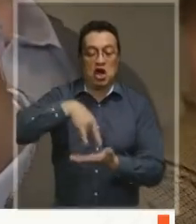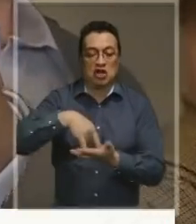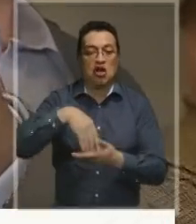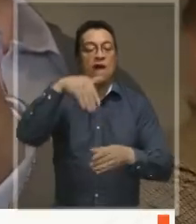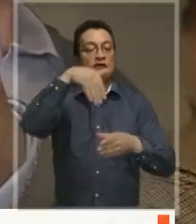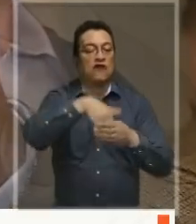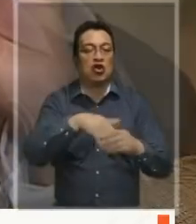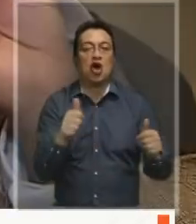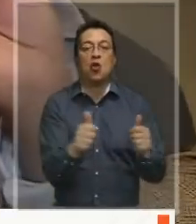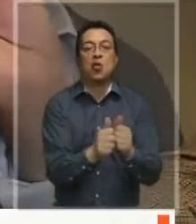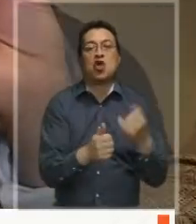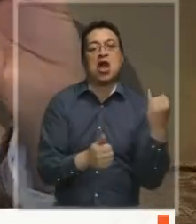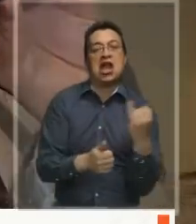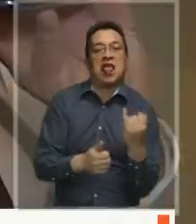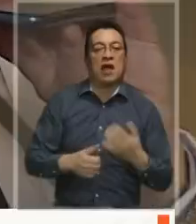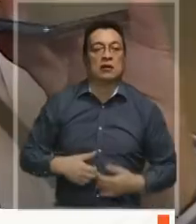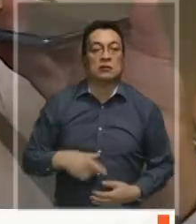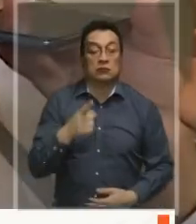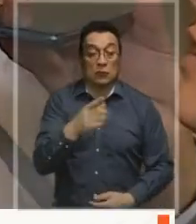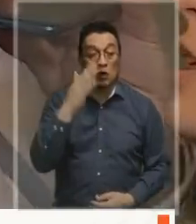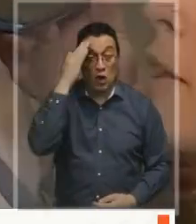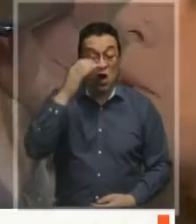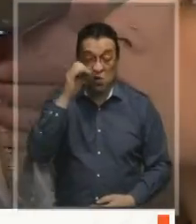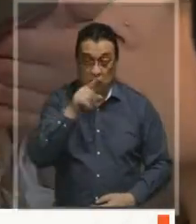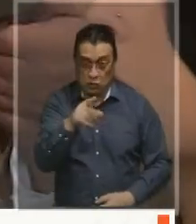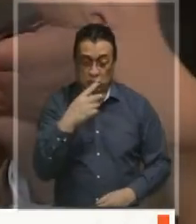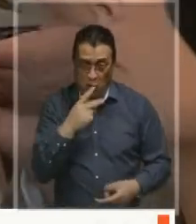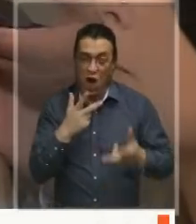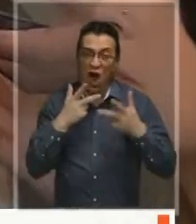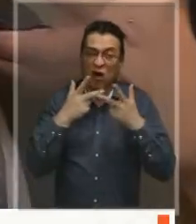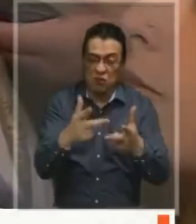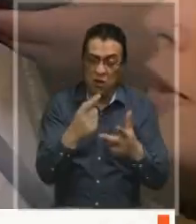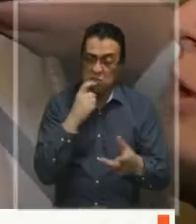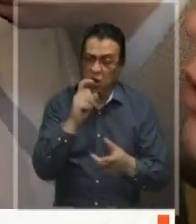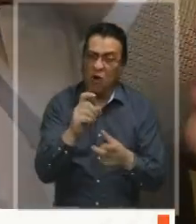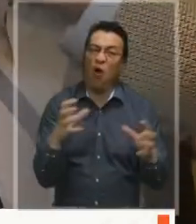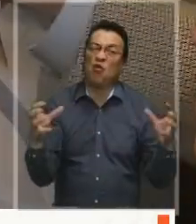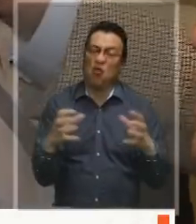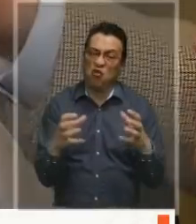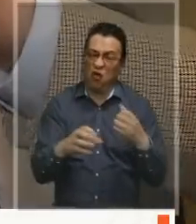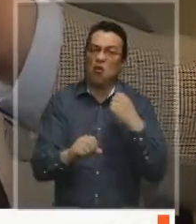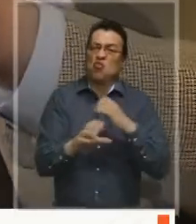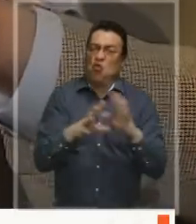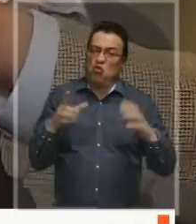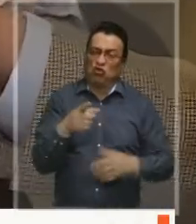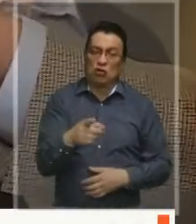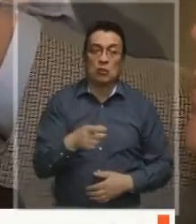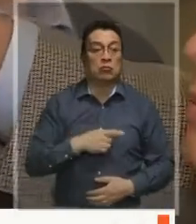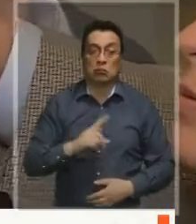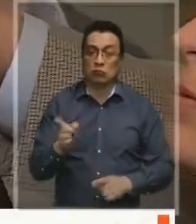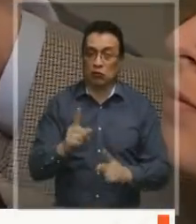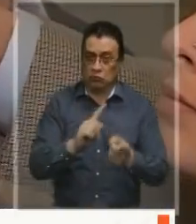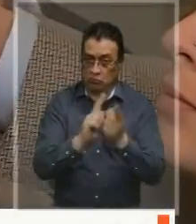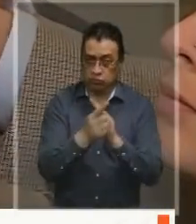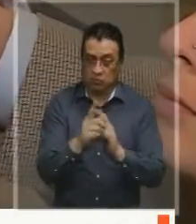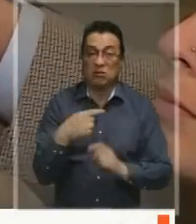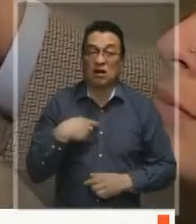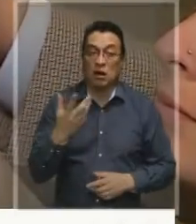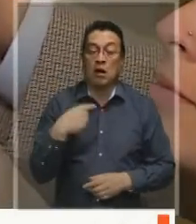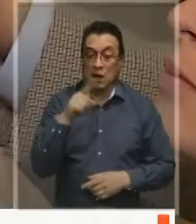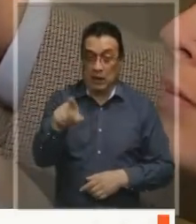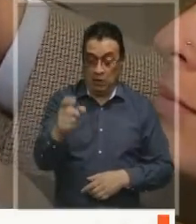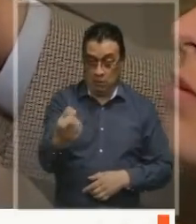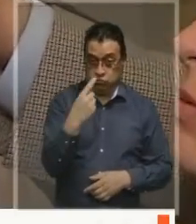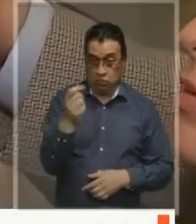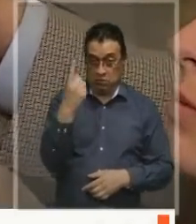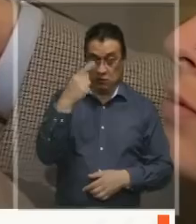con la izquierda. ¿No le parece a usted de todas maneras agresivo esta interpelación que hace usted en la mitad de una comisión? Al contrario, perdone, el que interpeló fue él, yo